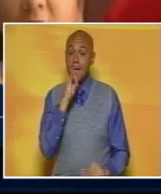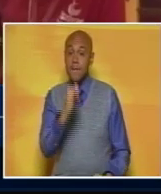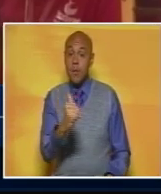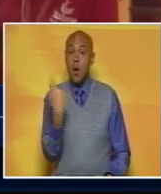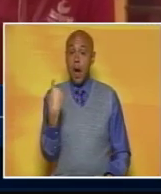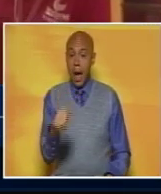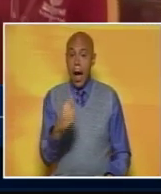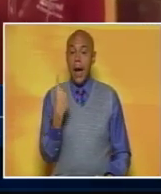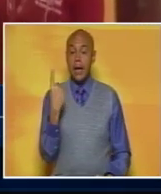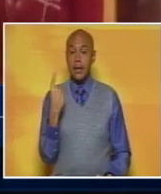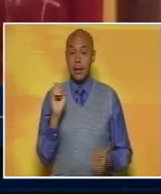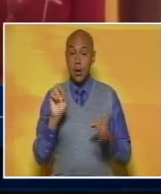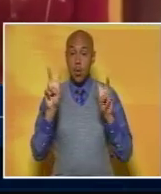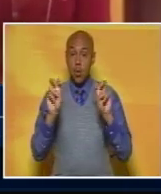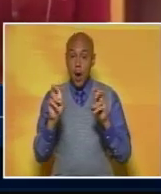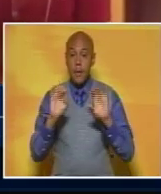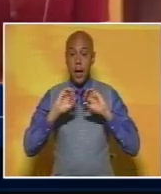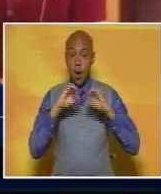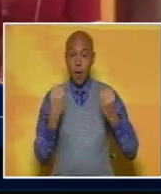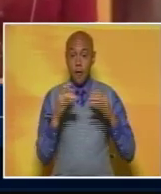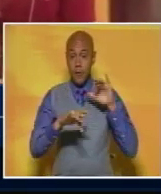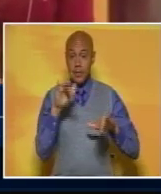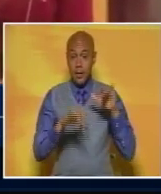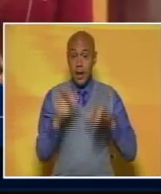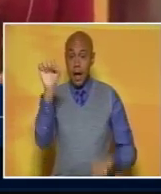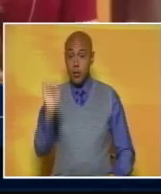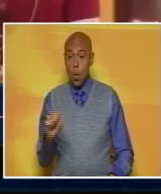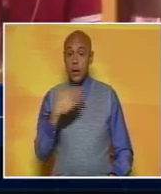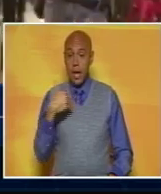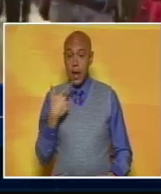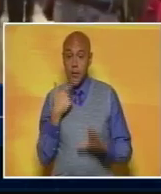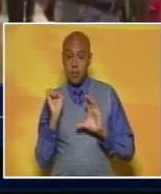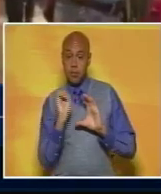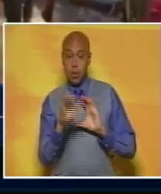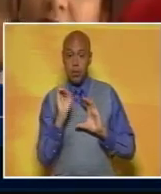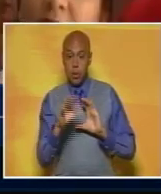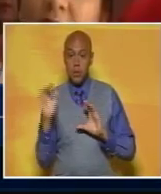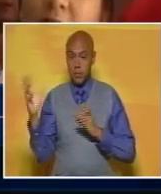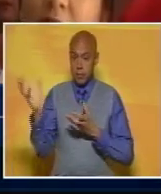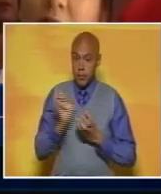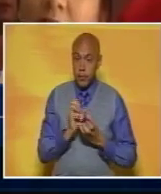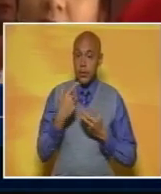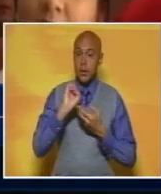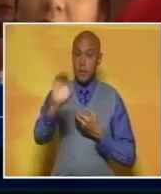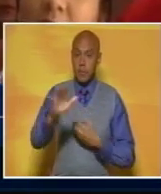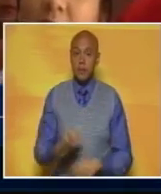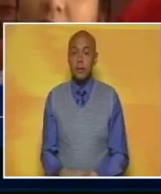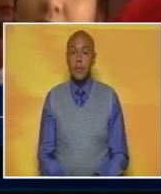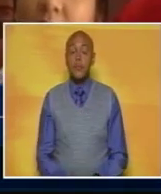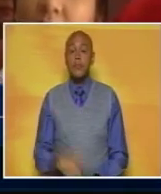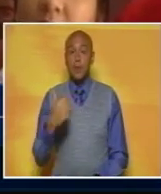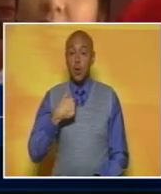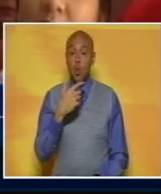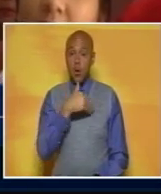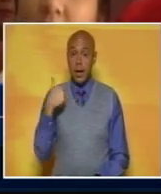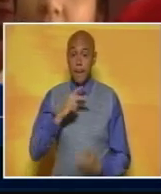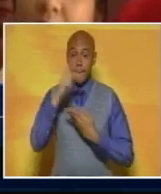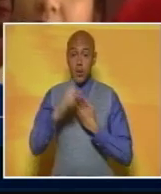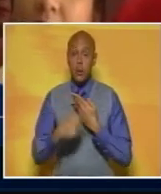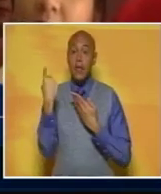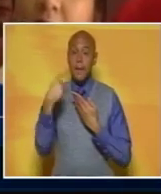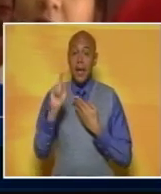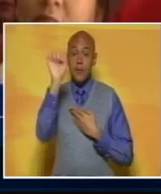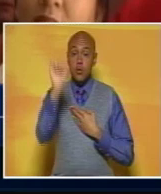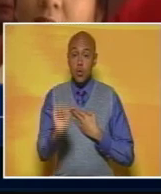la activación de las oficinas del sur para entregas y envíos en la región. Hemos programado activar toda la ruta del